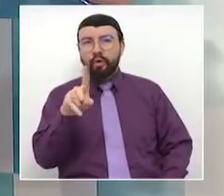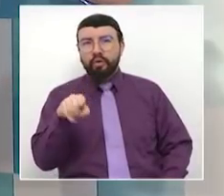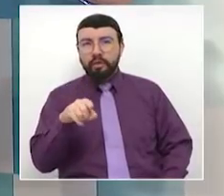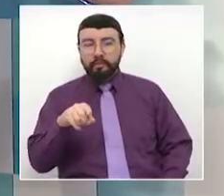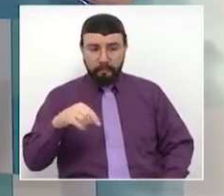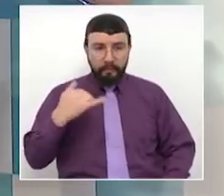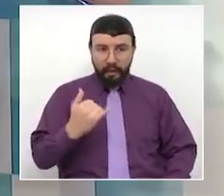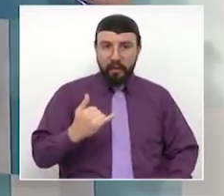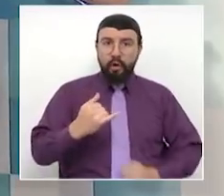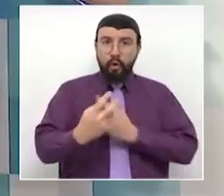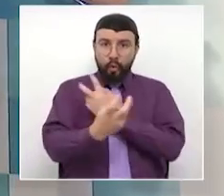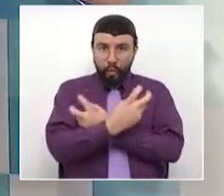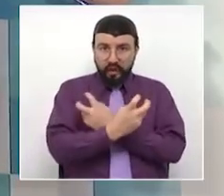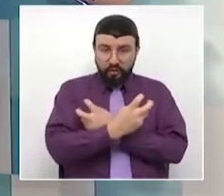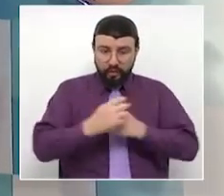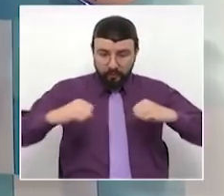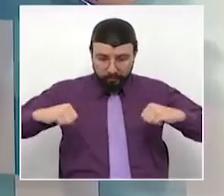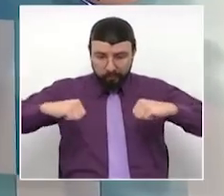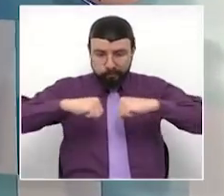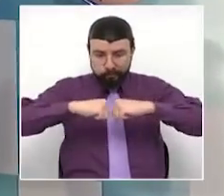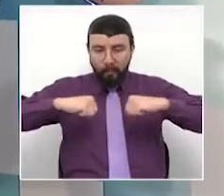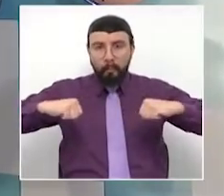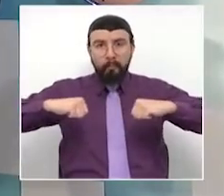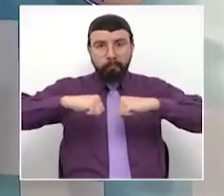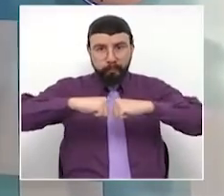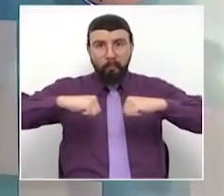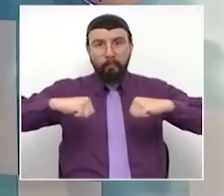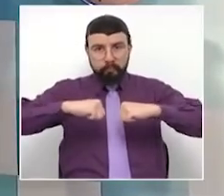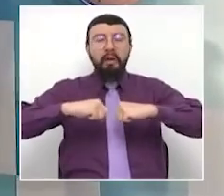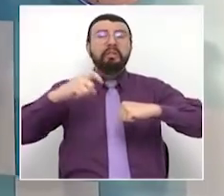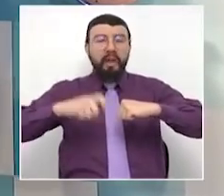haber facetas articulares o